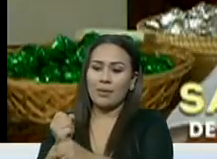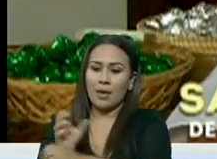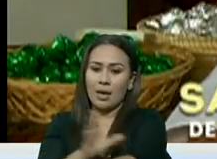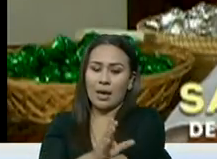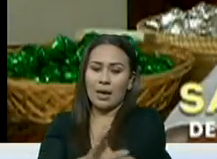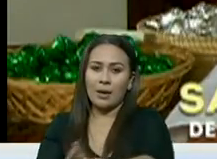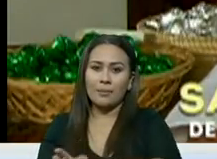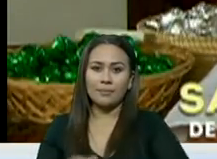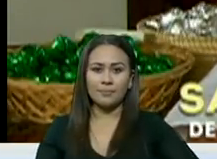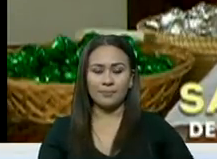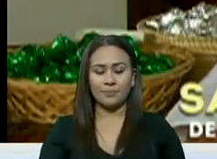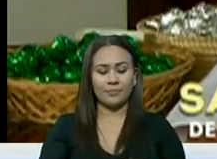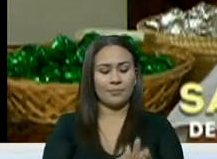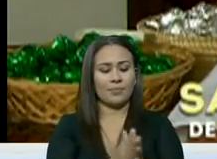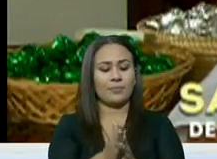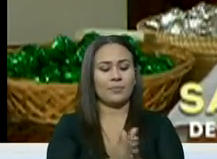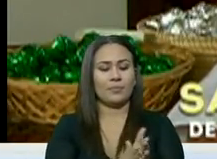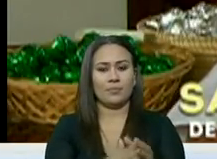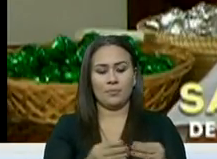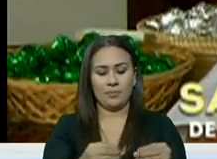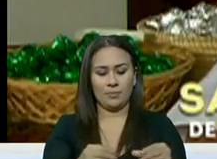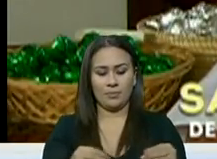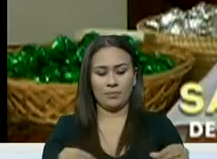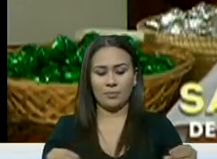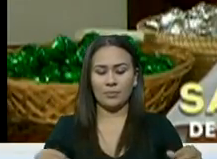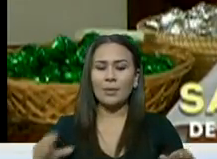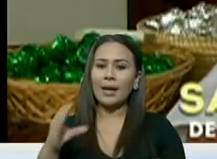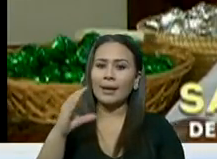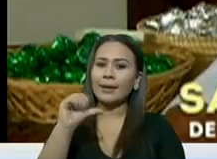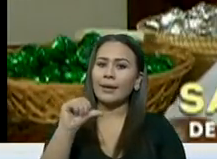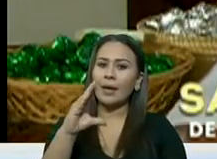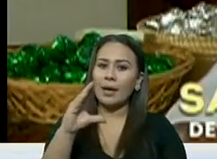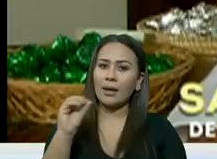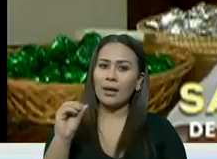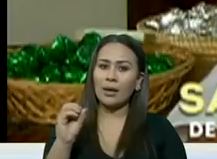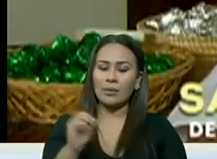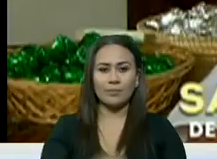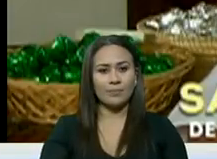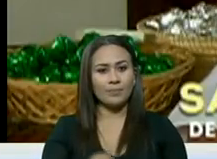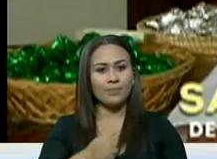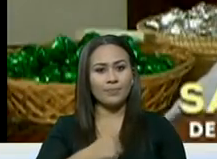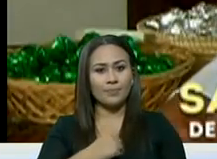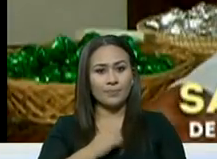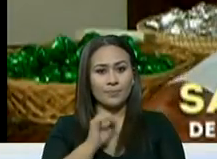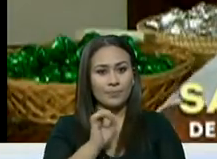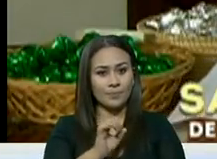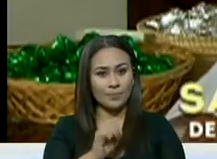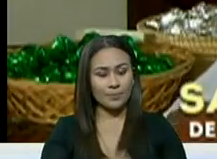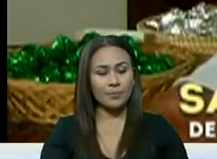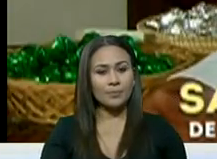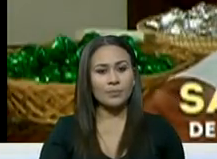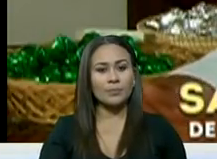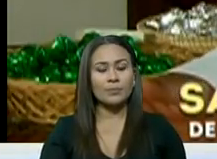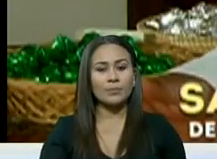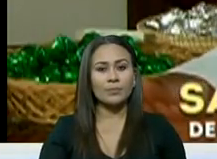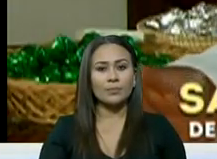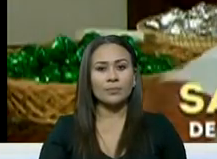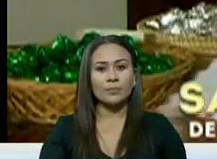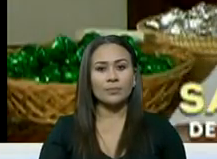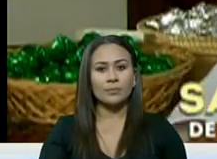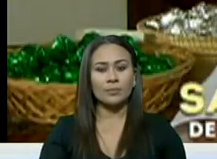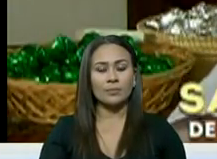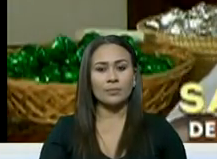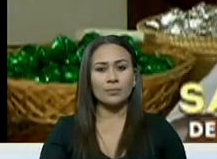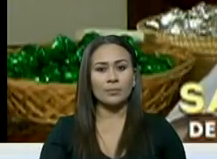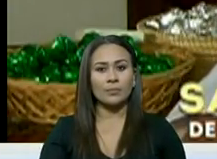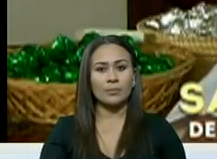algo de cacao, sobre todo del cacao nacional. Y no